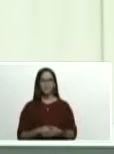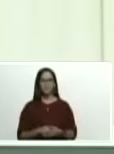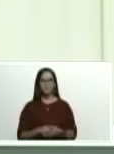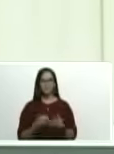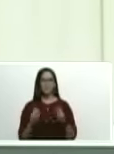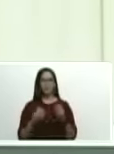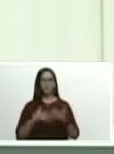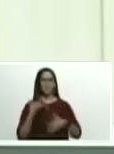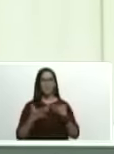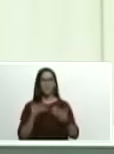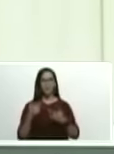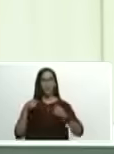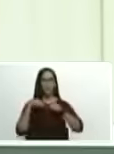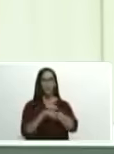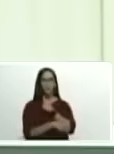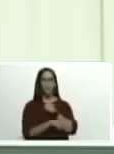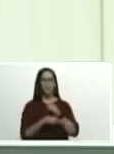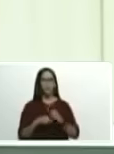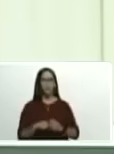puro sentimiento profundo,